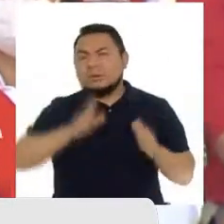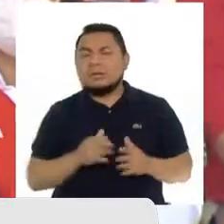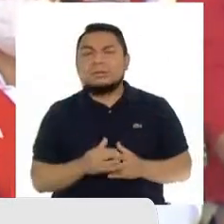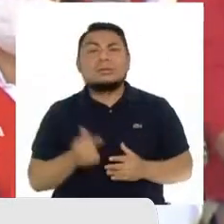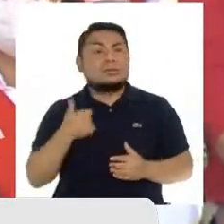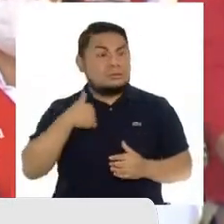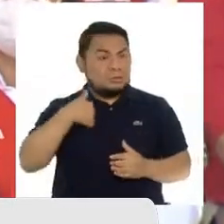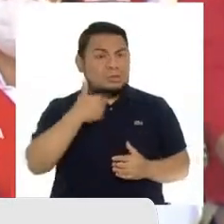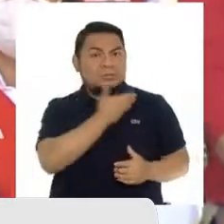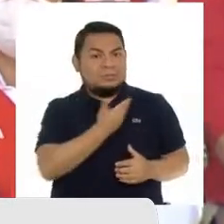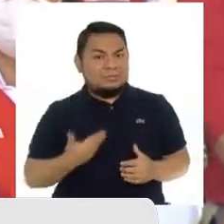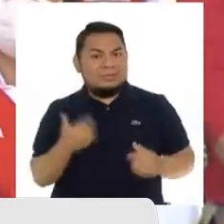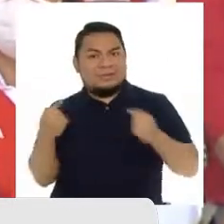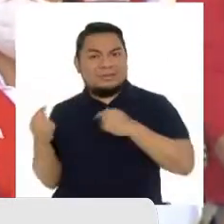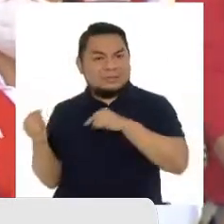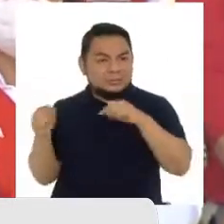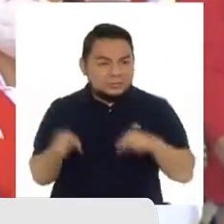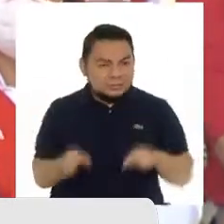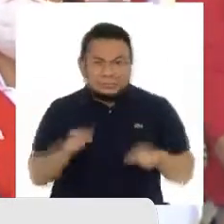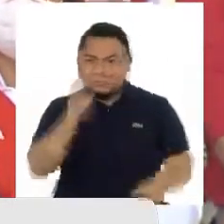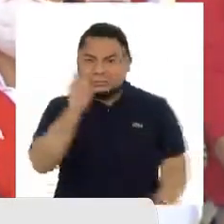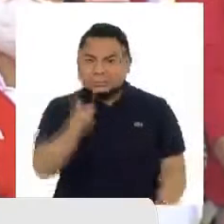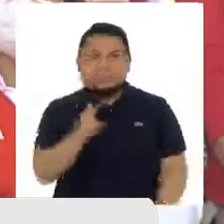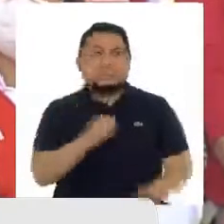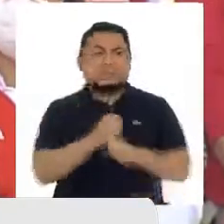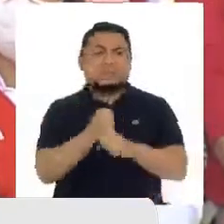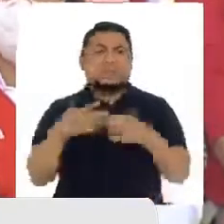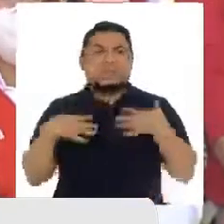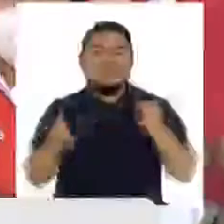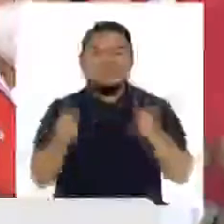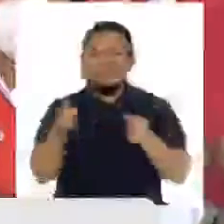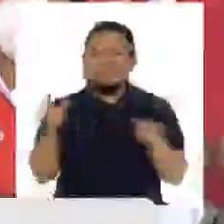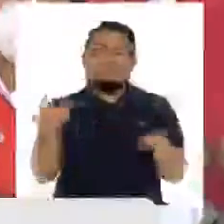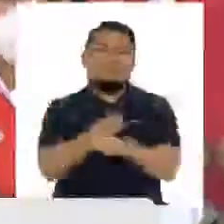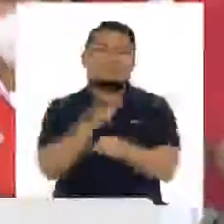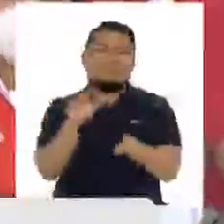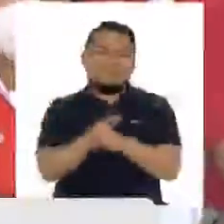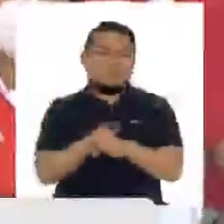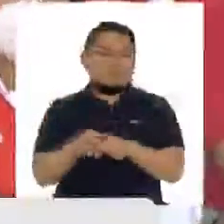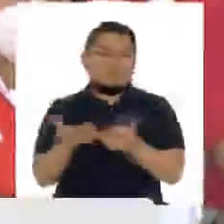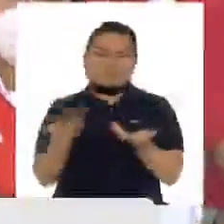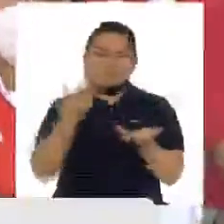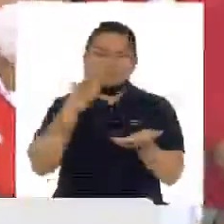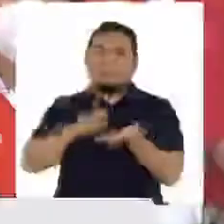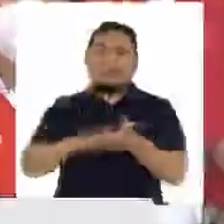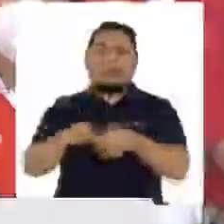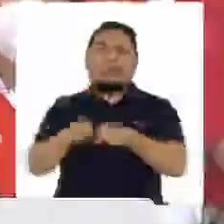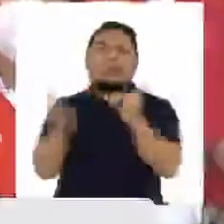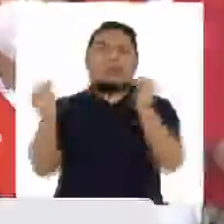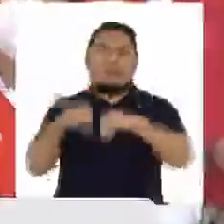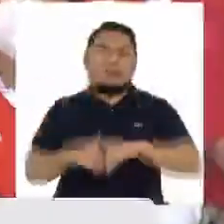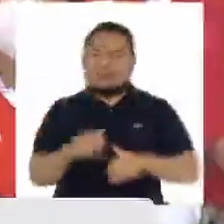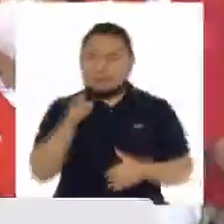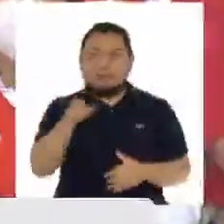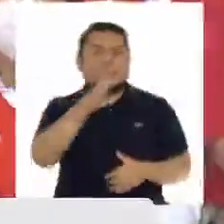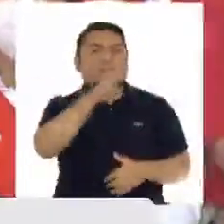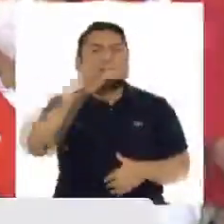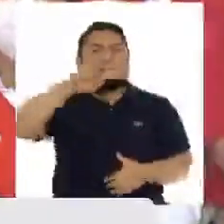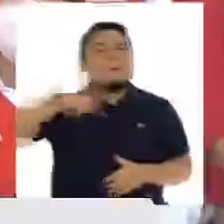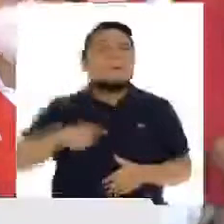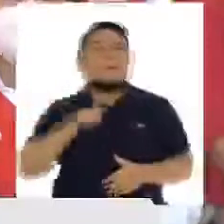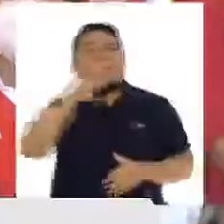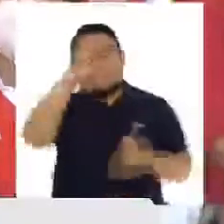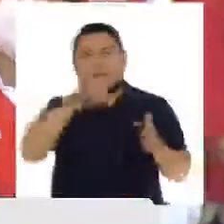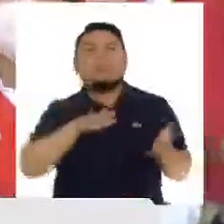acá y encontramos un sistema de salud totalmente colapsado que como llevó a más de 200 mil peruanos